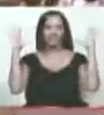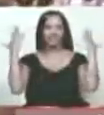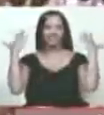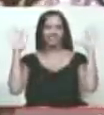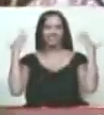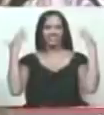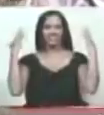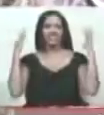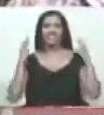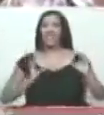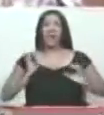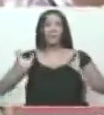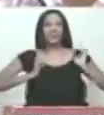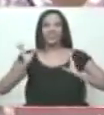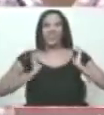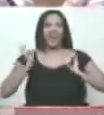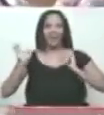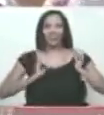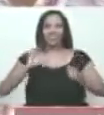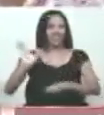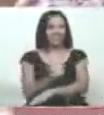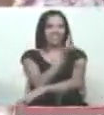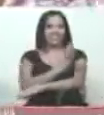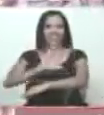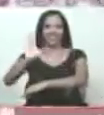Tan emocionado, vale, cantando.